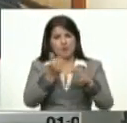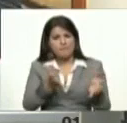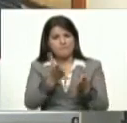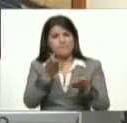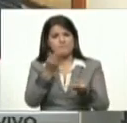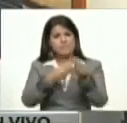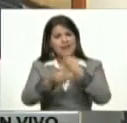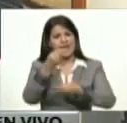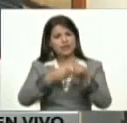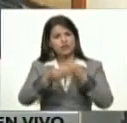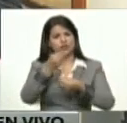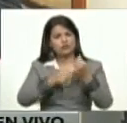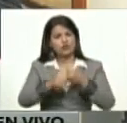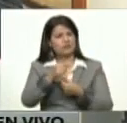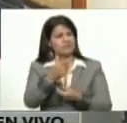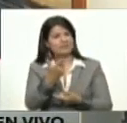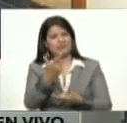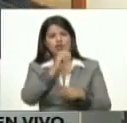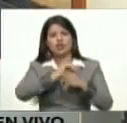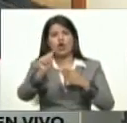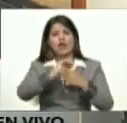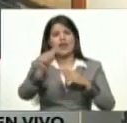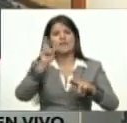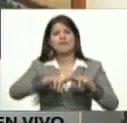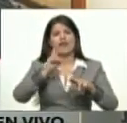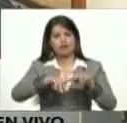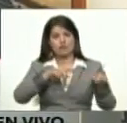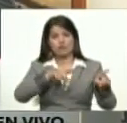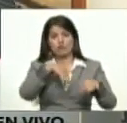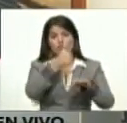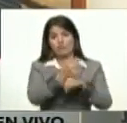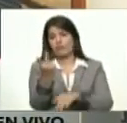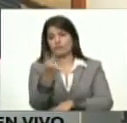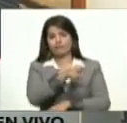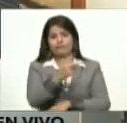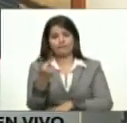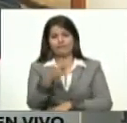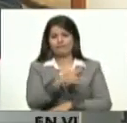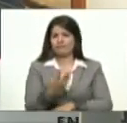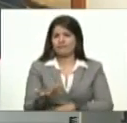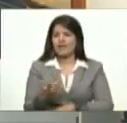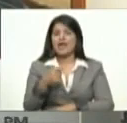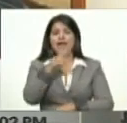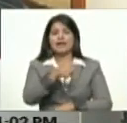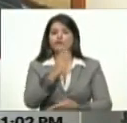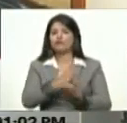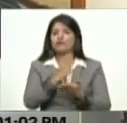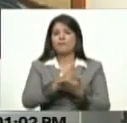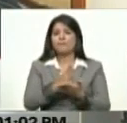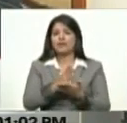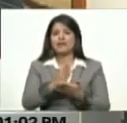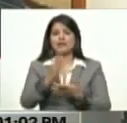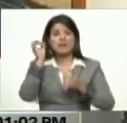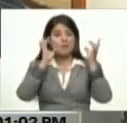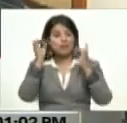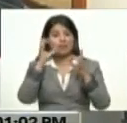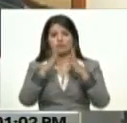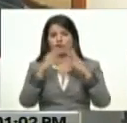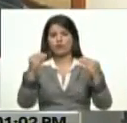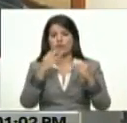referencial absurdo, sin lógica económica, de un dólar paralelo e ilegal, utilizando ficciones entre el